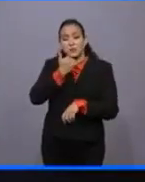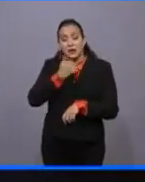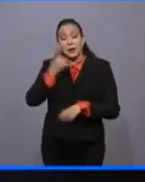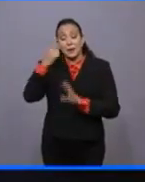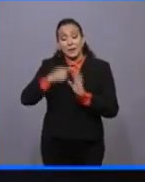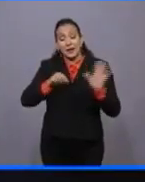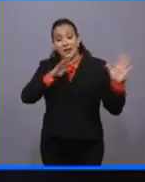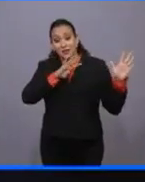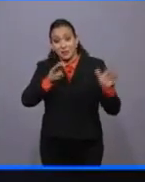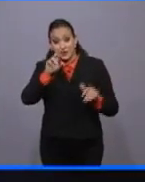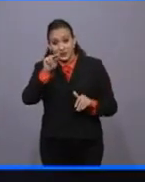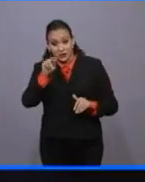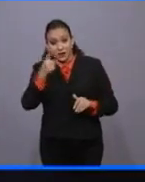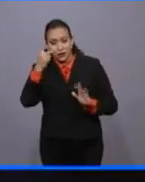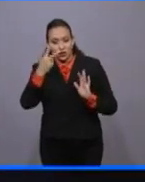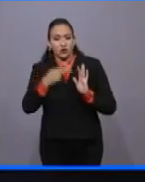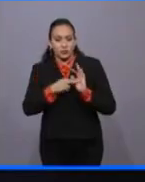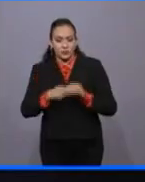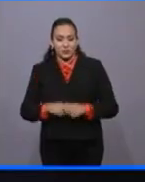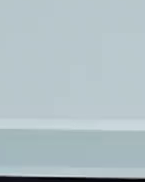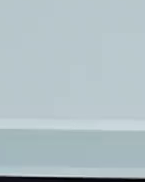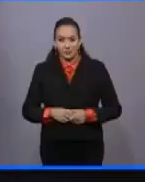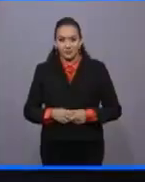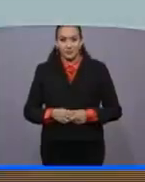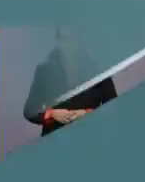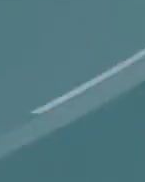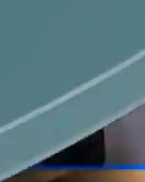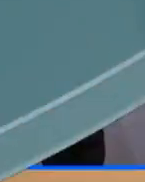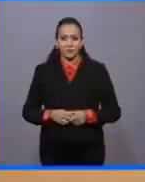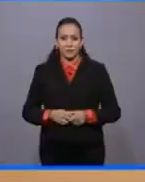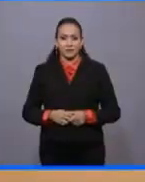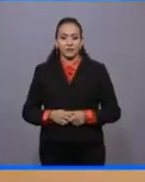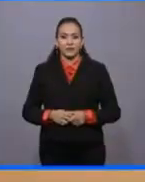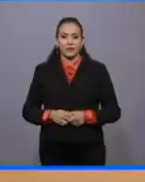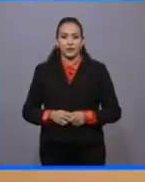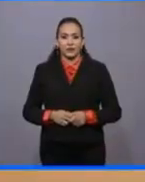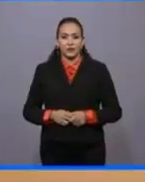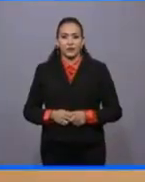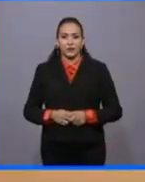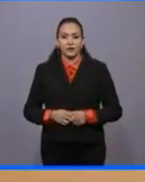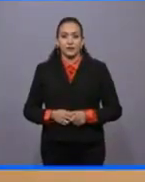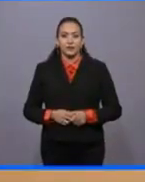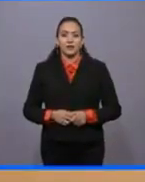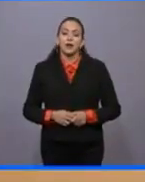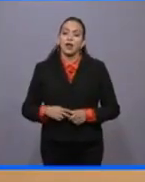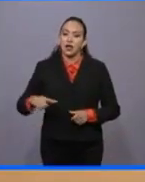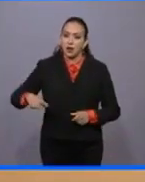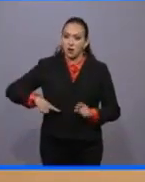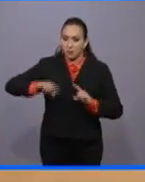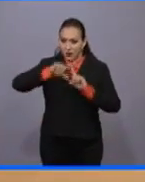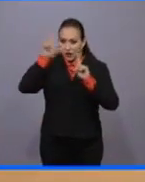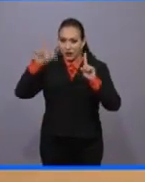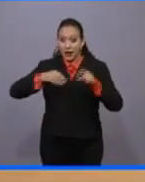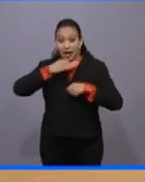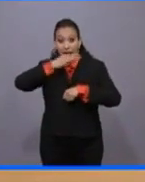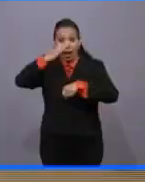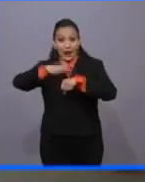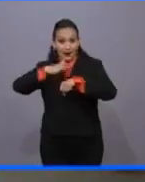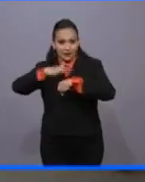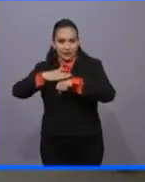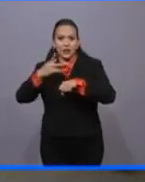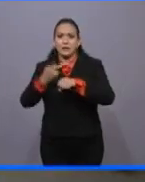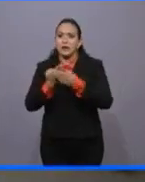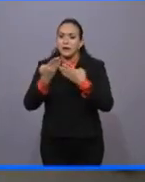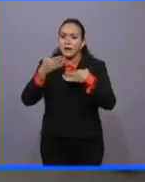1980 y 2000. El gobierno federal informó sobre el estatus de